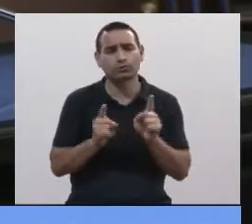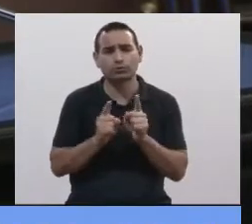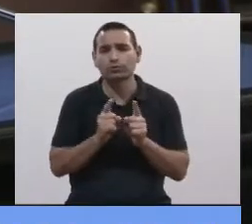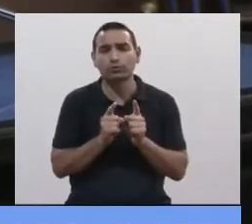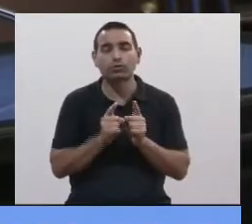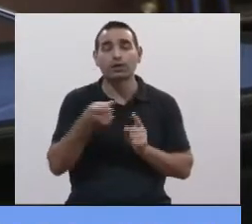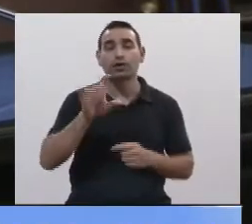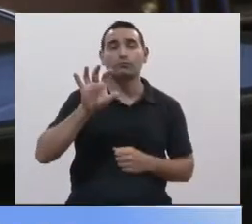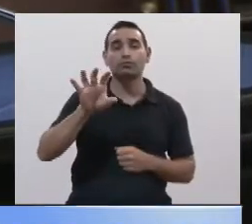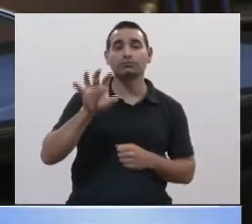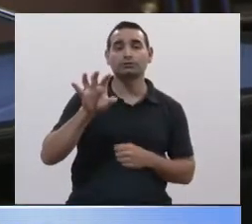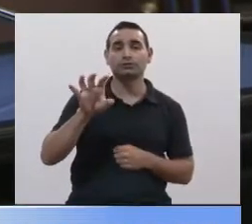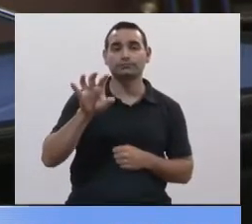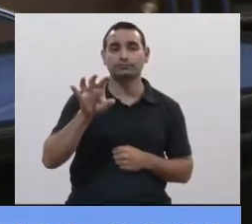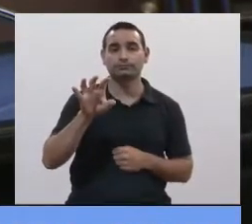de mi provincia.